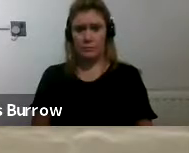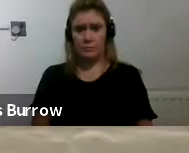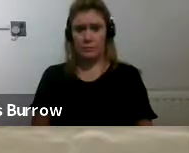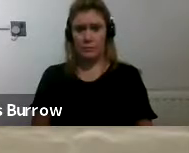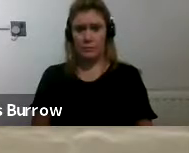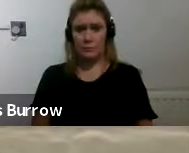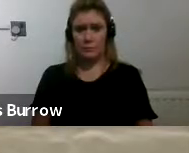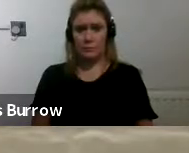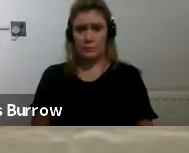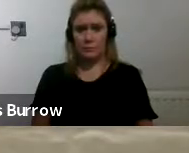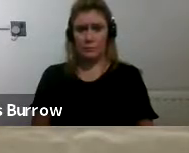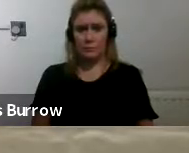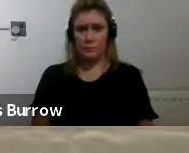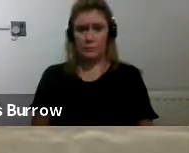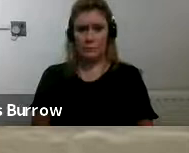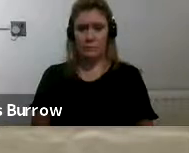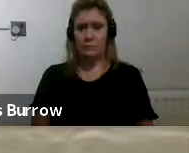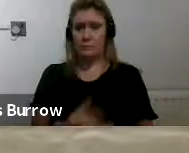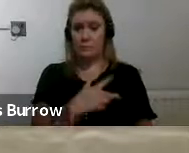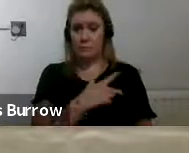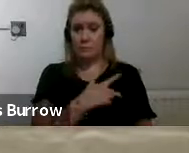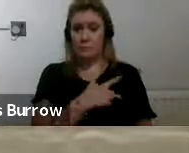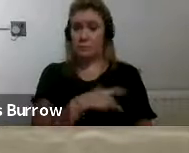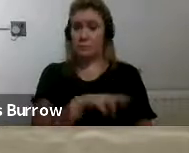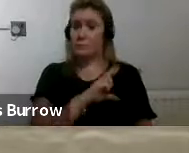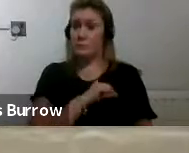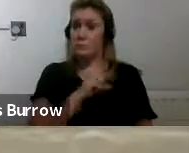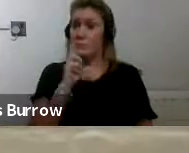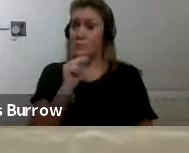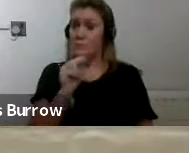Me gusta mucho el piso.